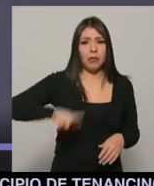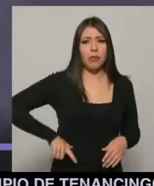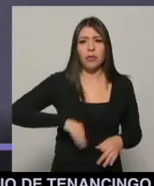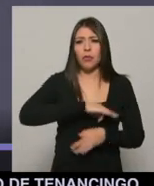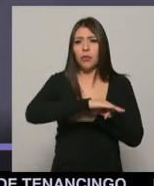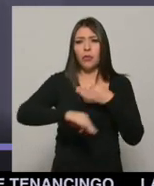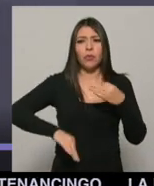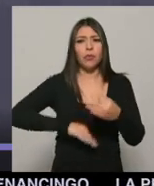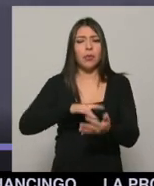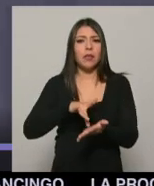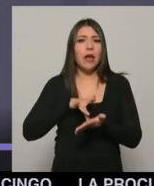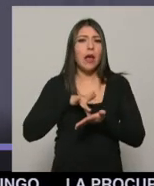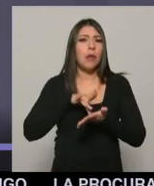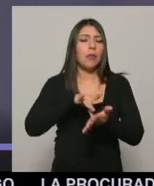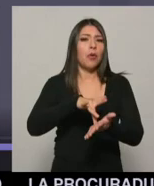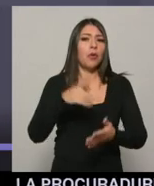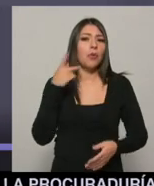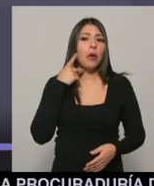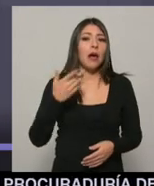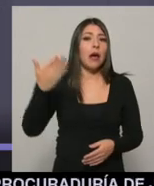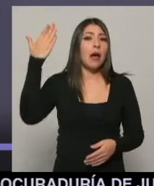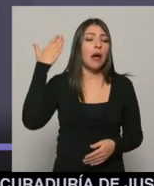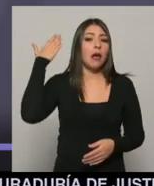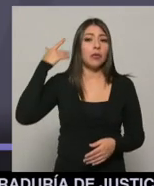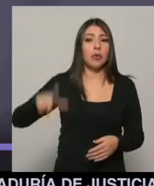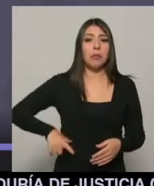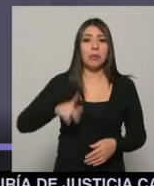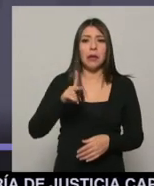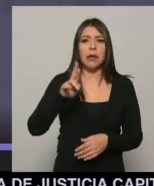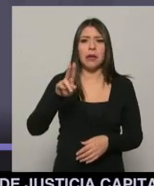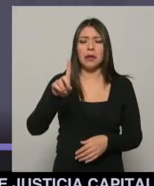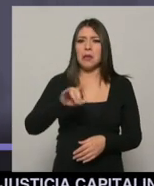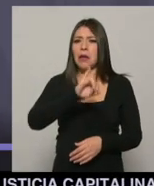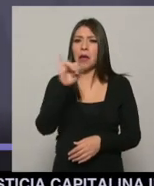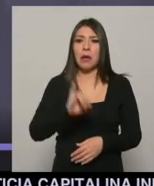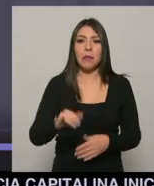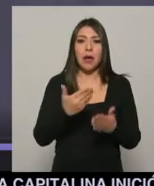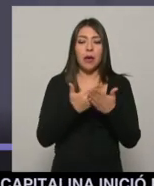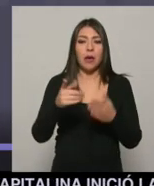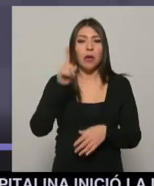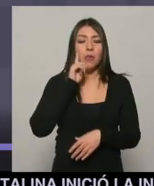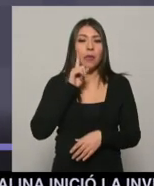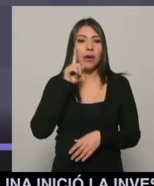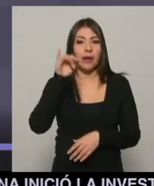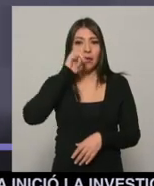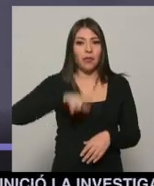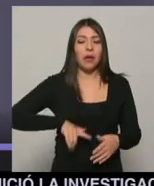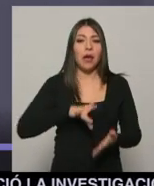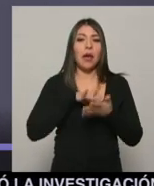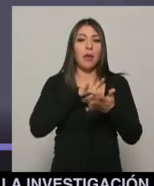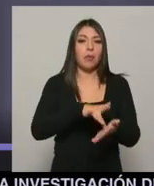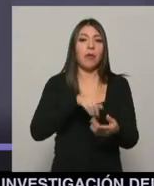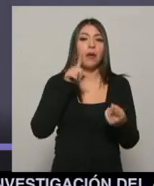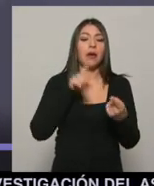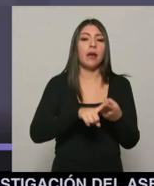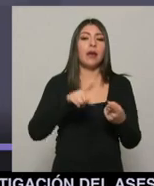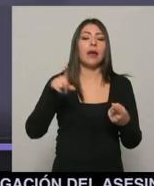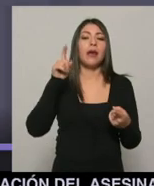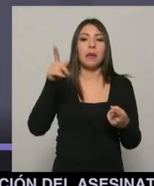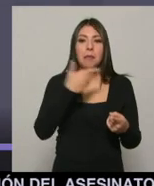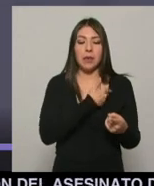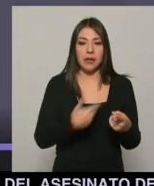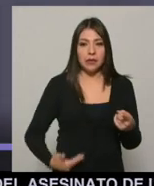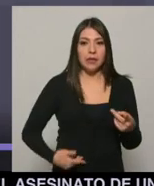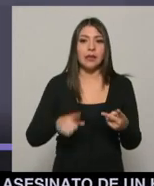político que nunca tuvieron los gobiernos del PRD. Hoy la señora Sheinbaum tiene el apoyo del presidente de la República, del Senado, de la Cámara de Diputados y de la